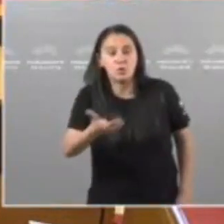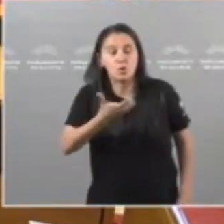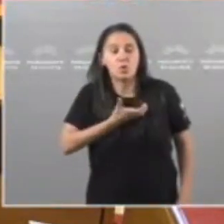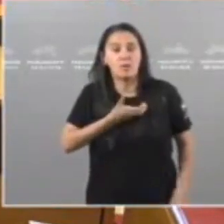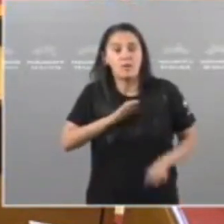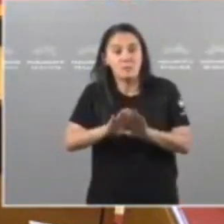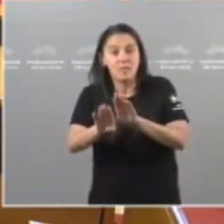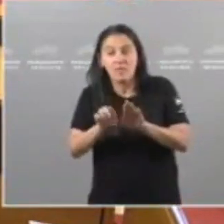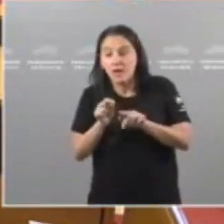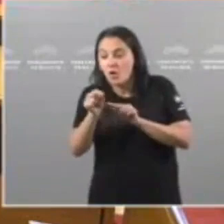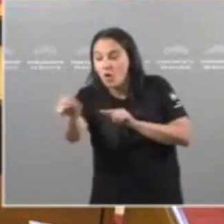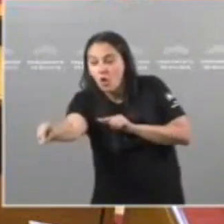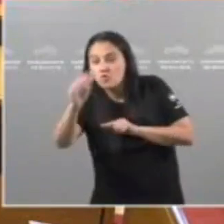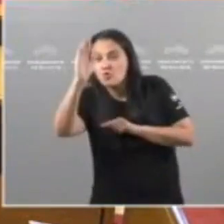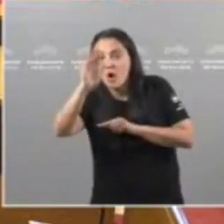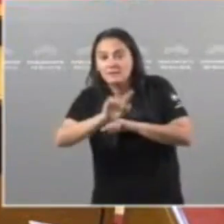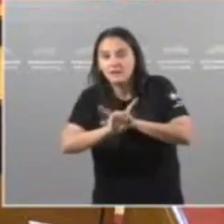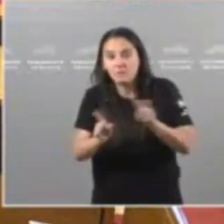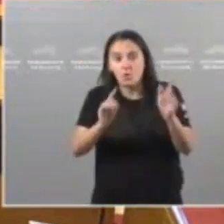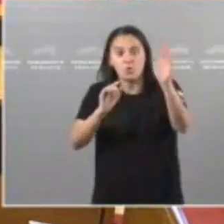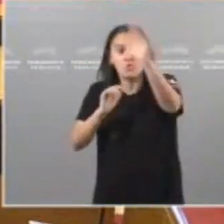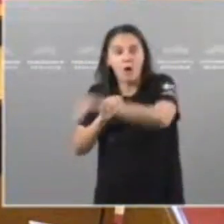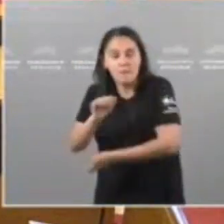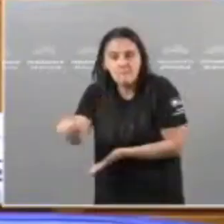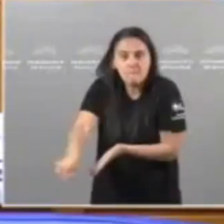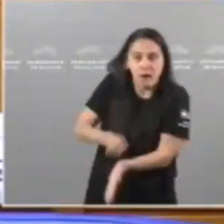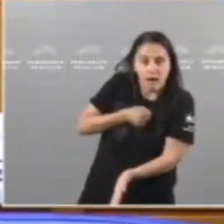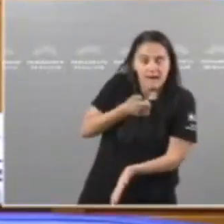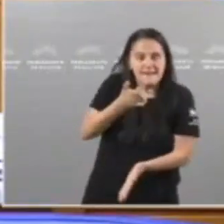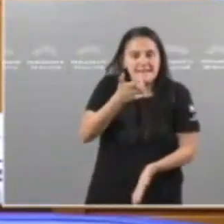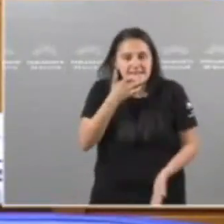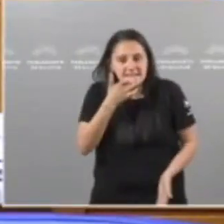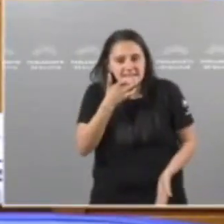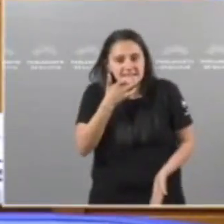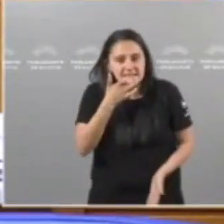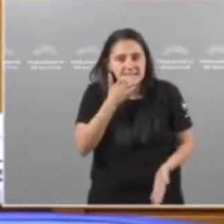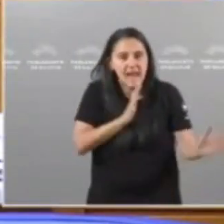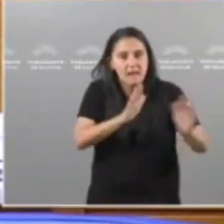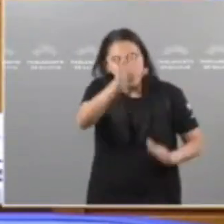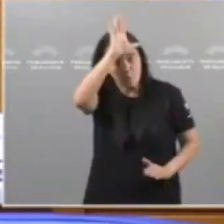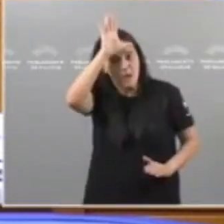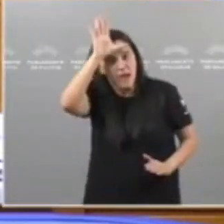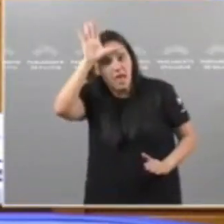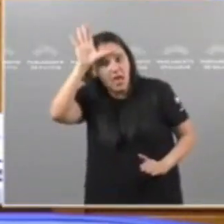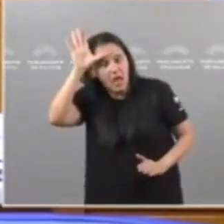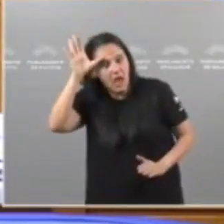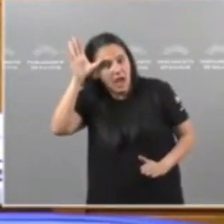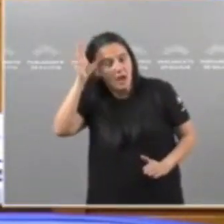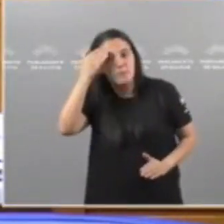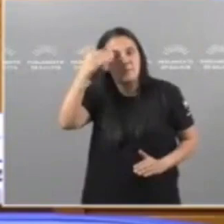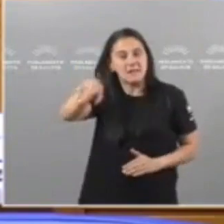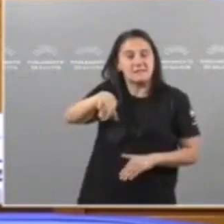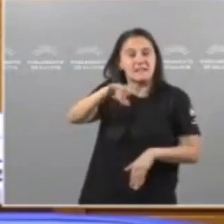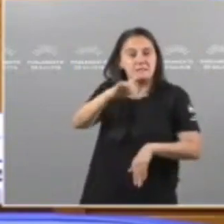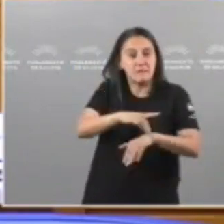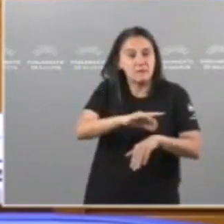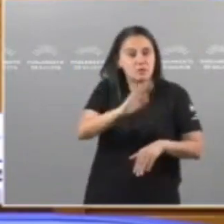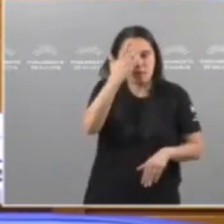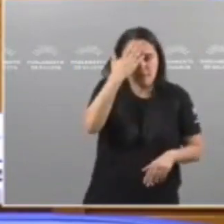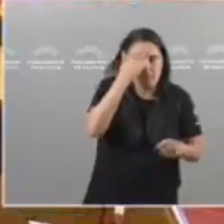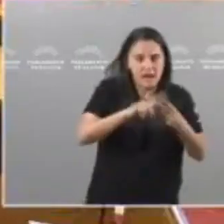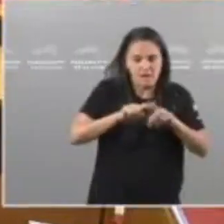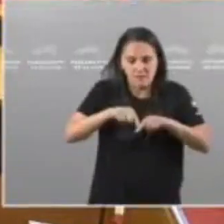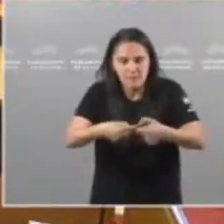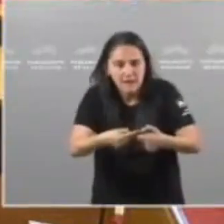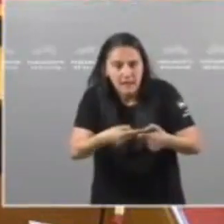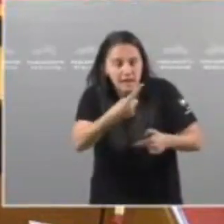veciño e non hai pediatra tampouco, non hai. Cando en épocas estivales de verán, cando os médicos collen, os médicos de cabeceira, médicos de